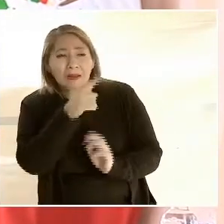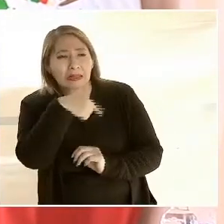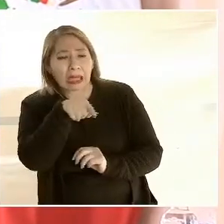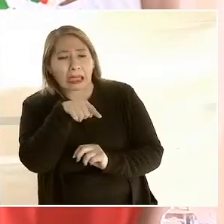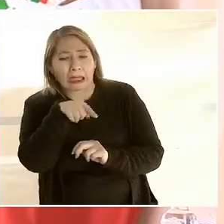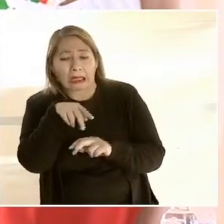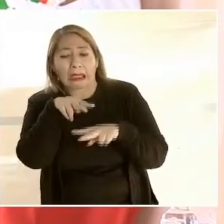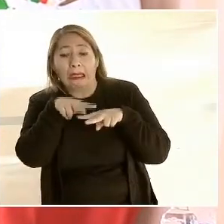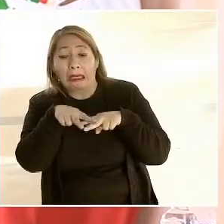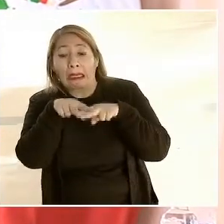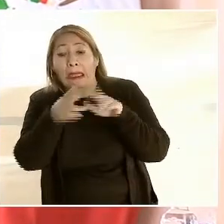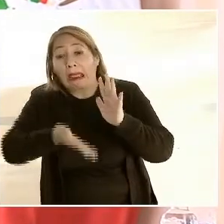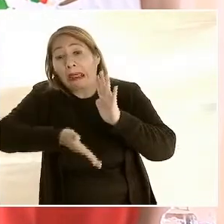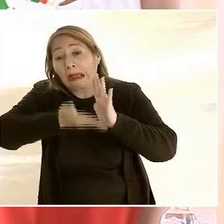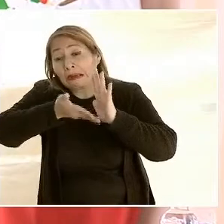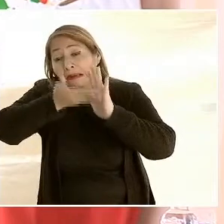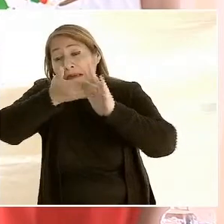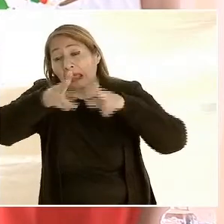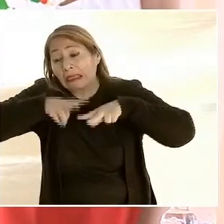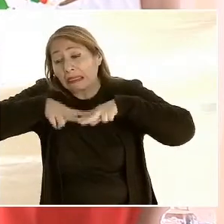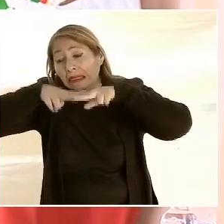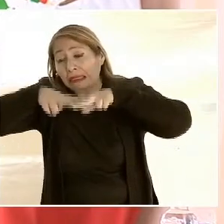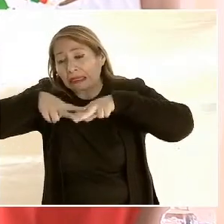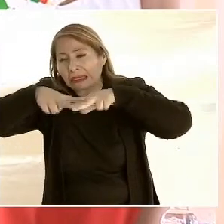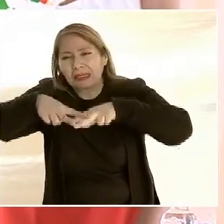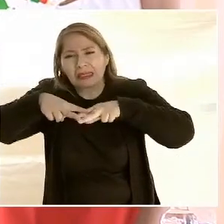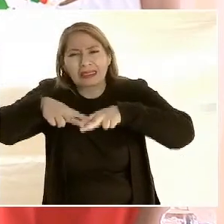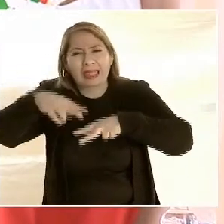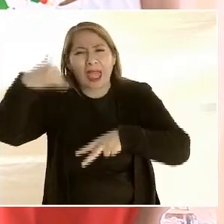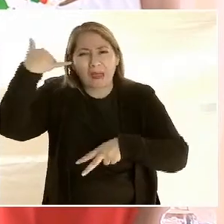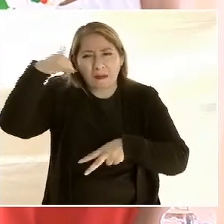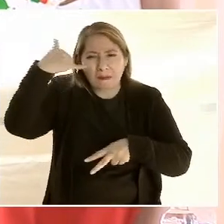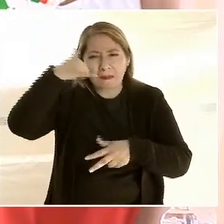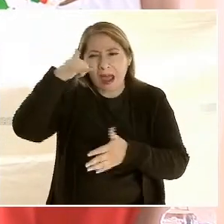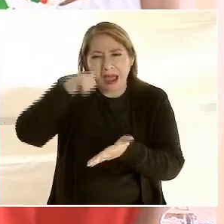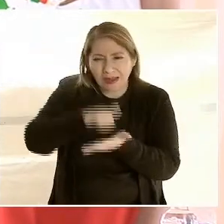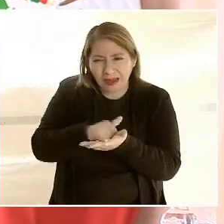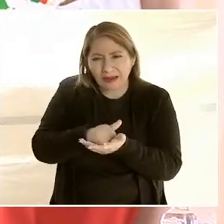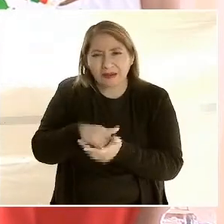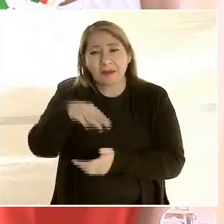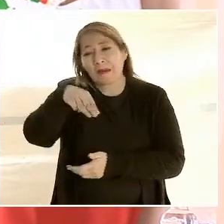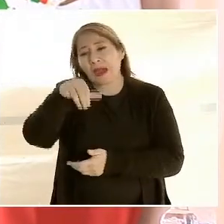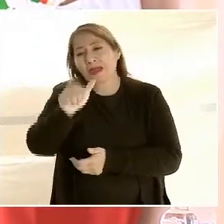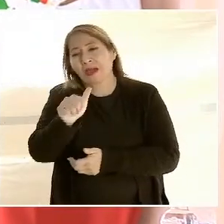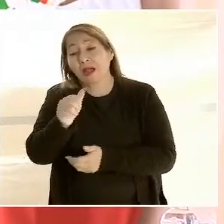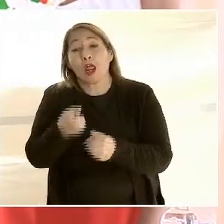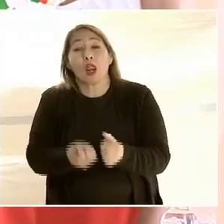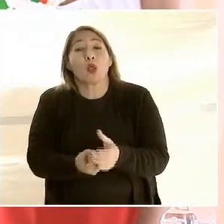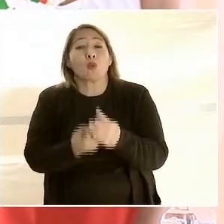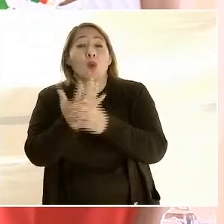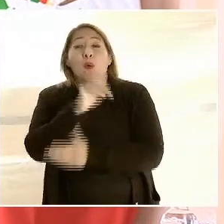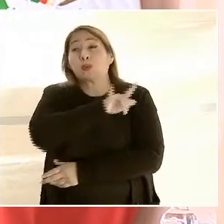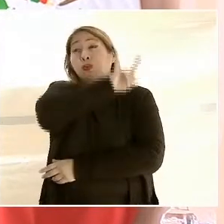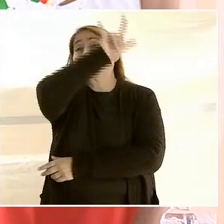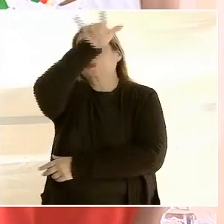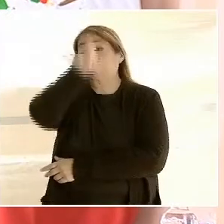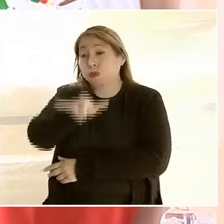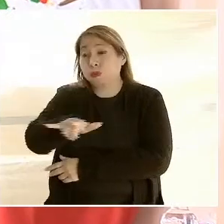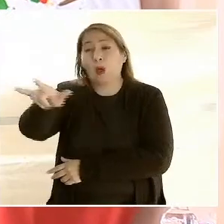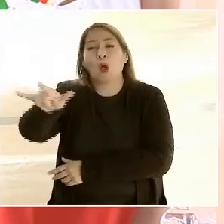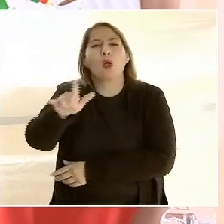Tren Maya, del nuevo aeropuerto de Tulum y